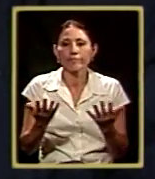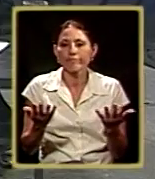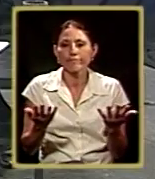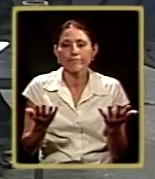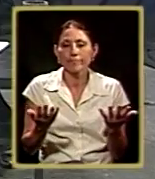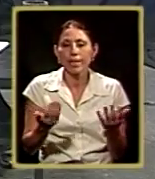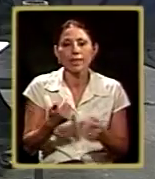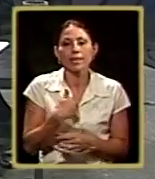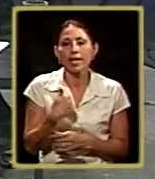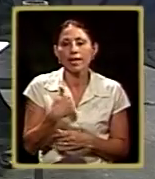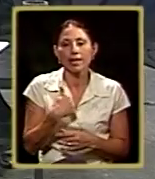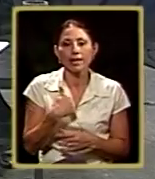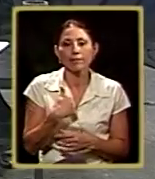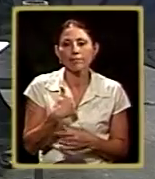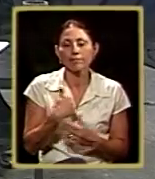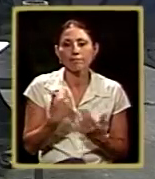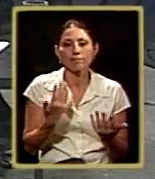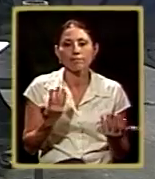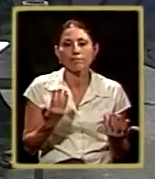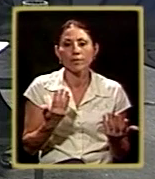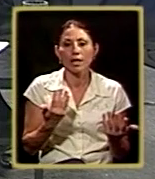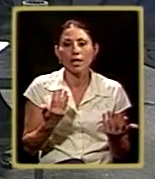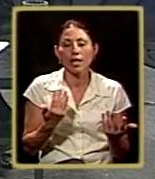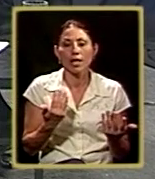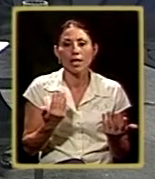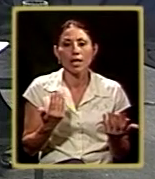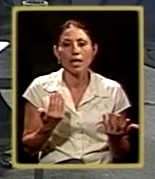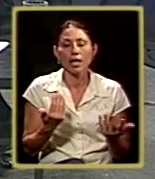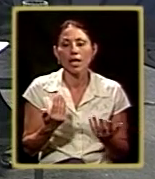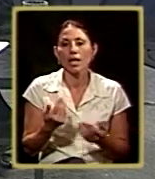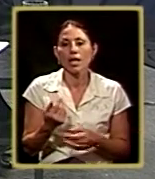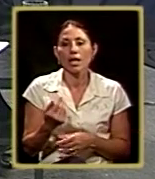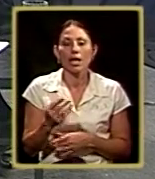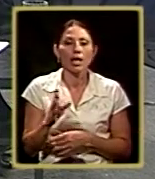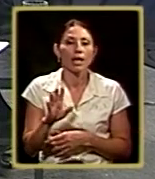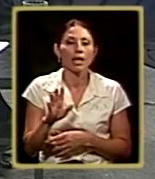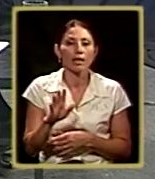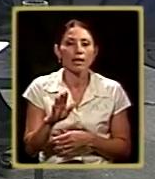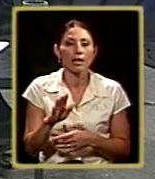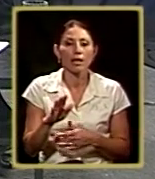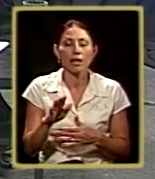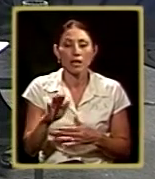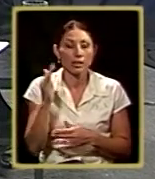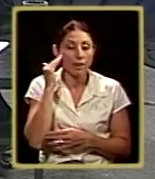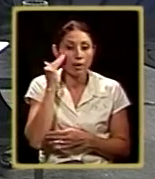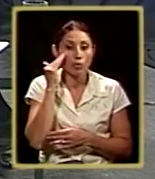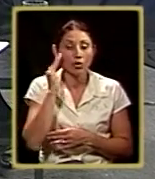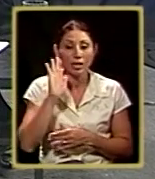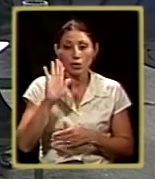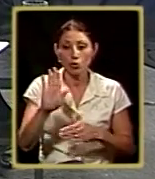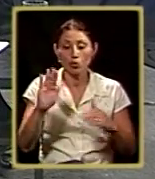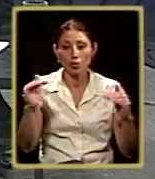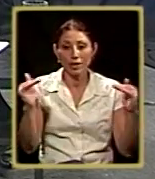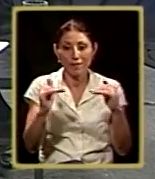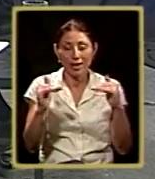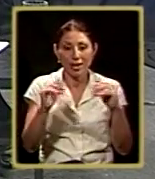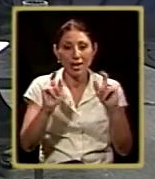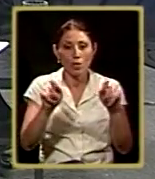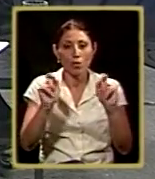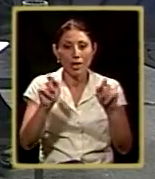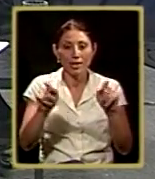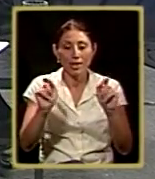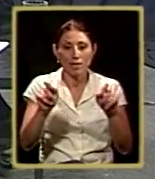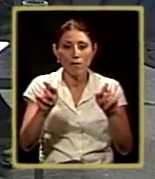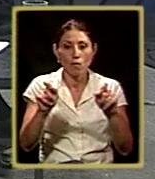no solo el tema de no dominar el idioma significa que normalmente su nivel educativo, que nos parece